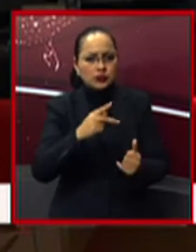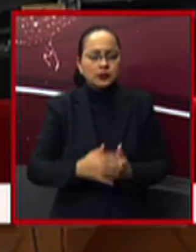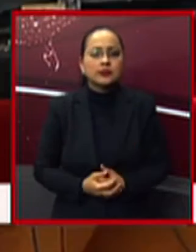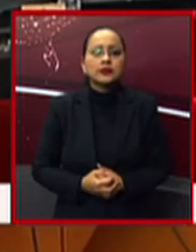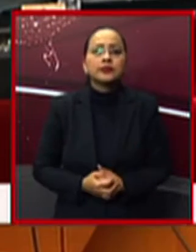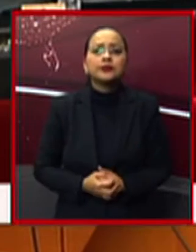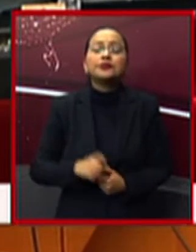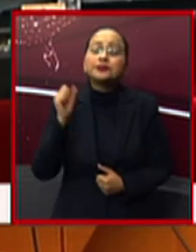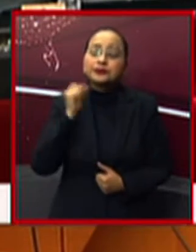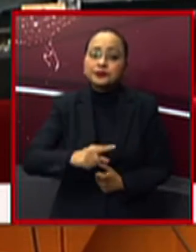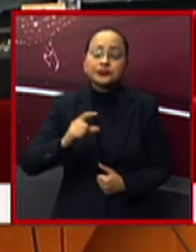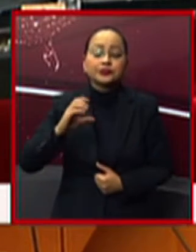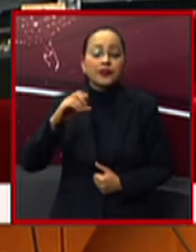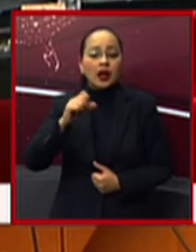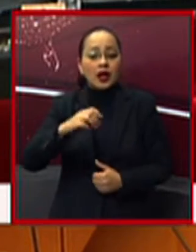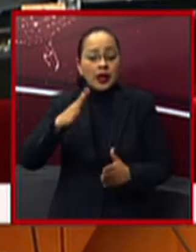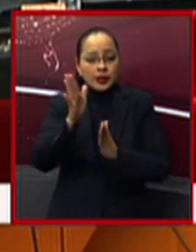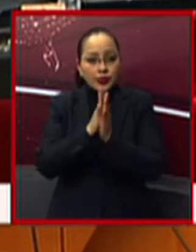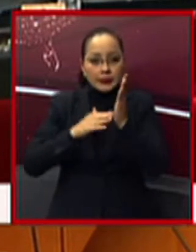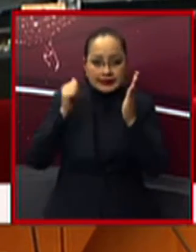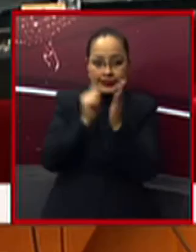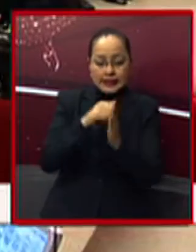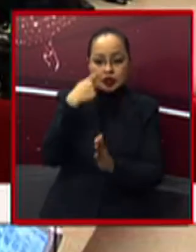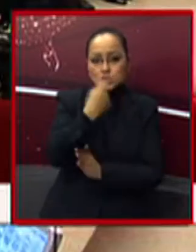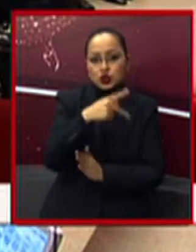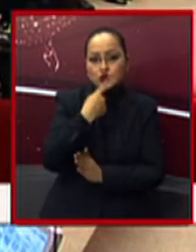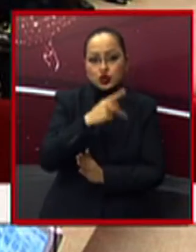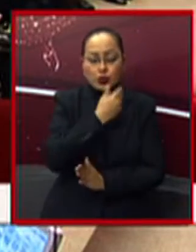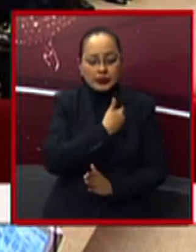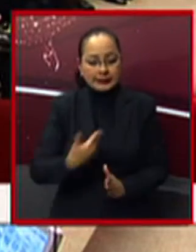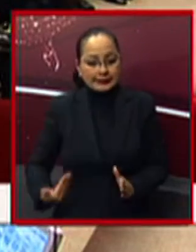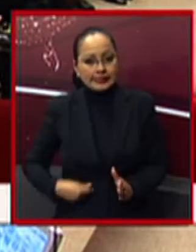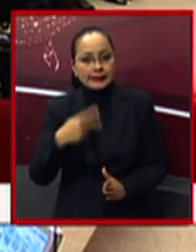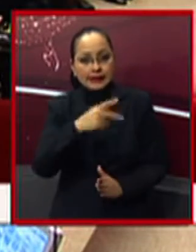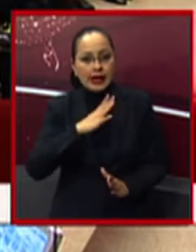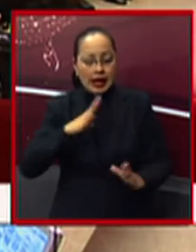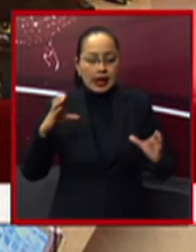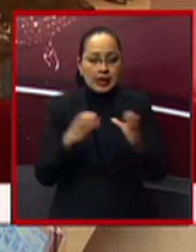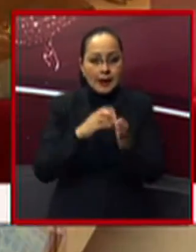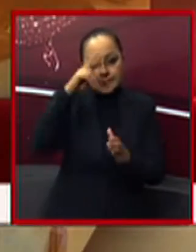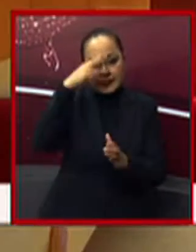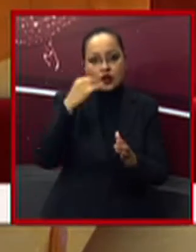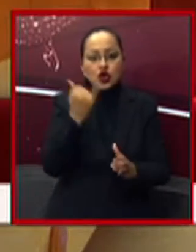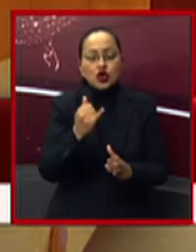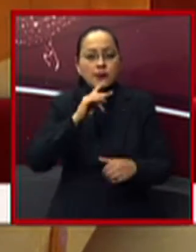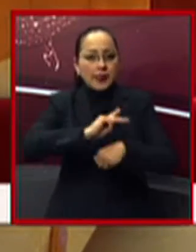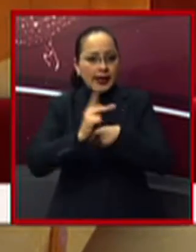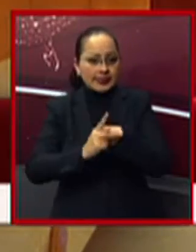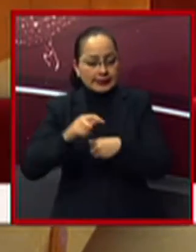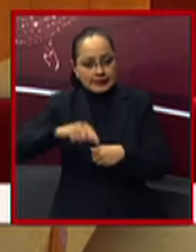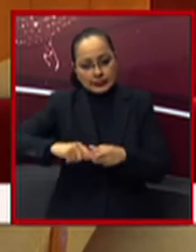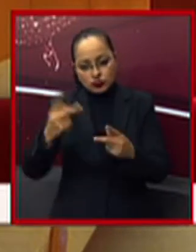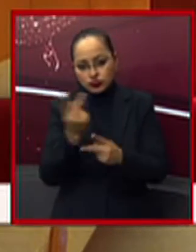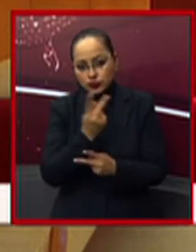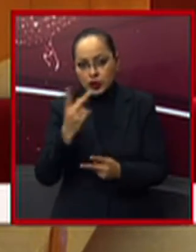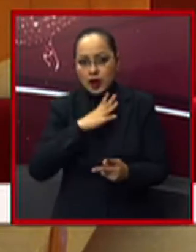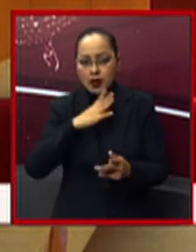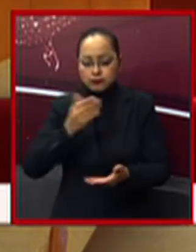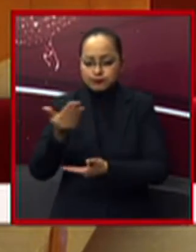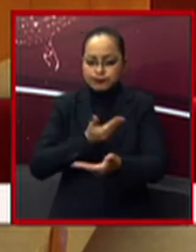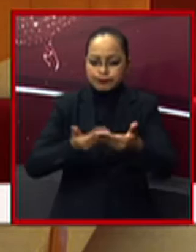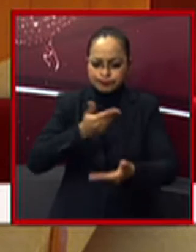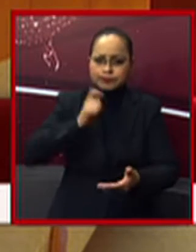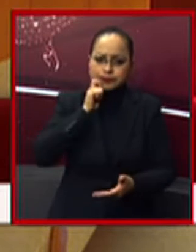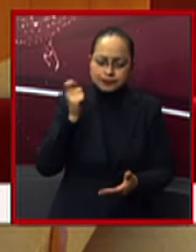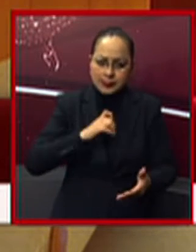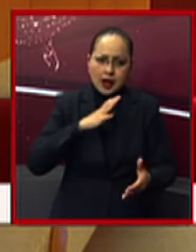Por su parte, el parlamentario de Nueva Zelanda consideró que entre México y su país existen lazos amigables, pues las exportaciones mexicanas son las